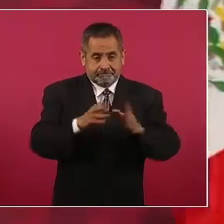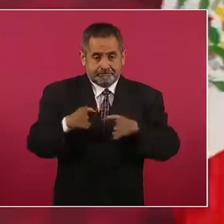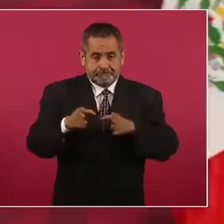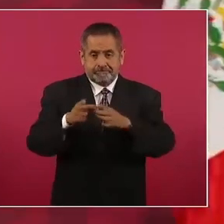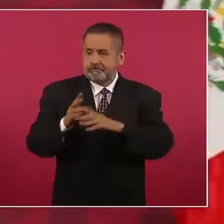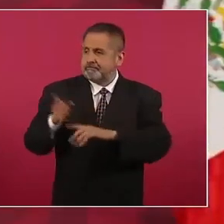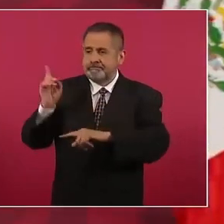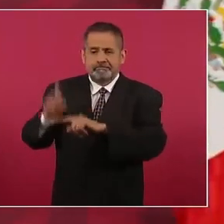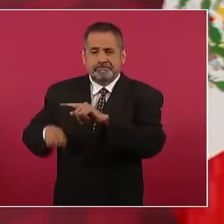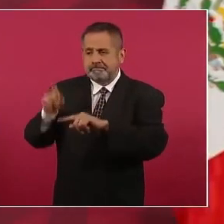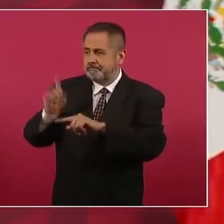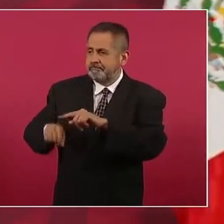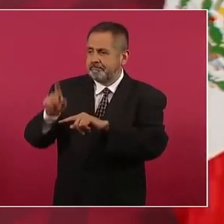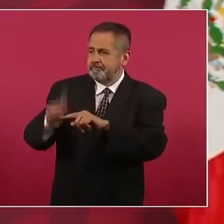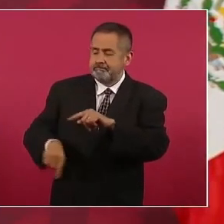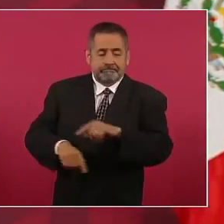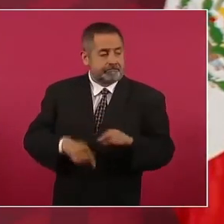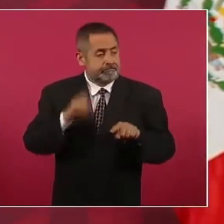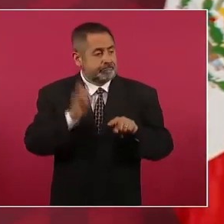casas,